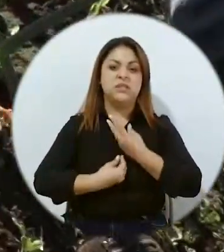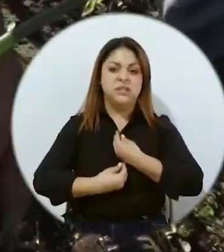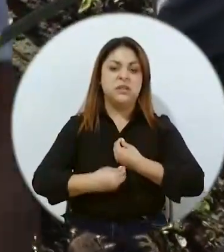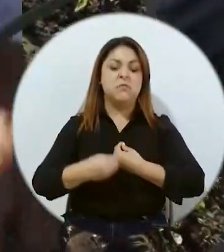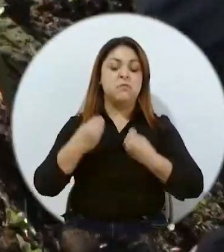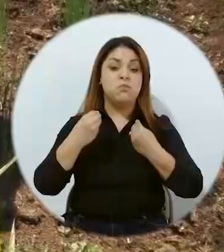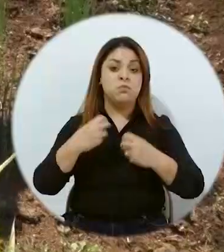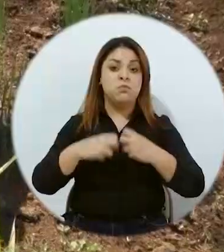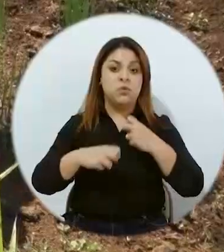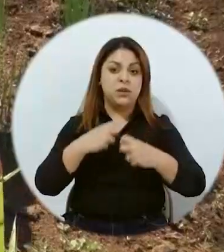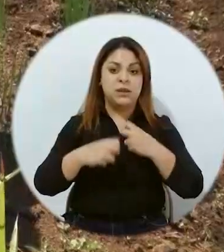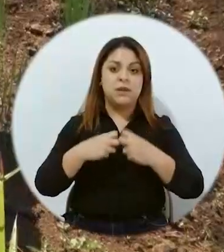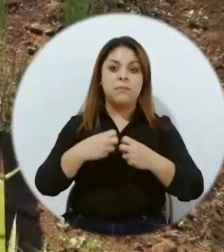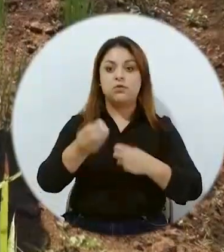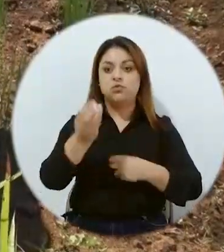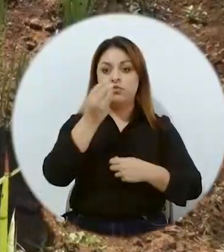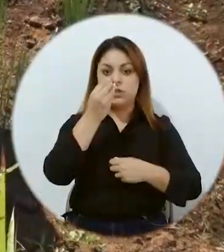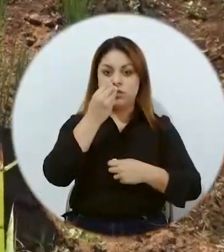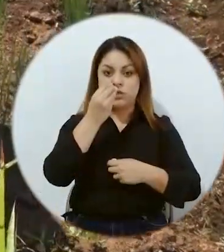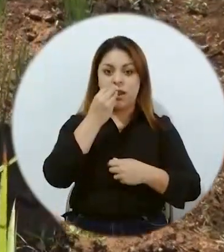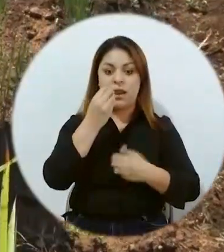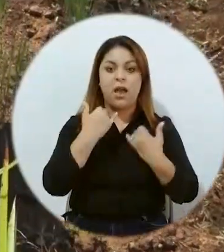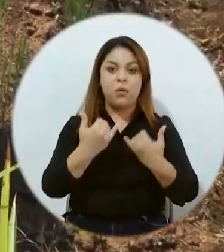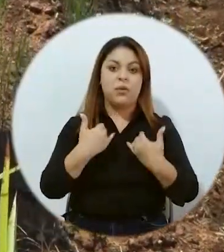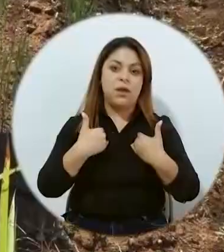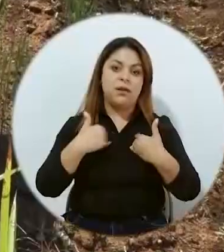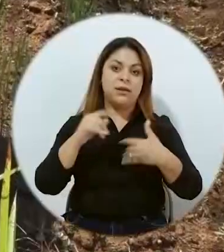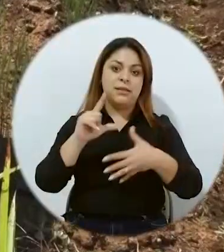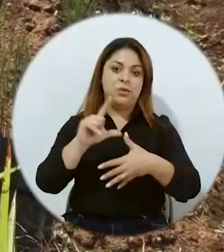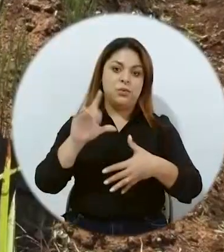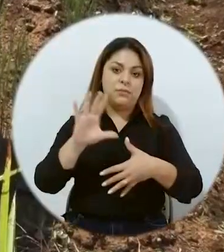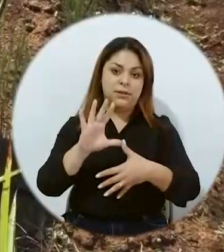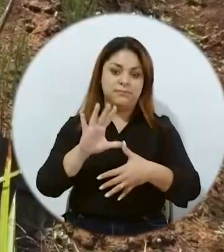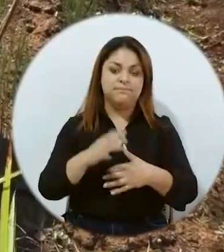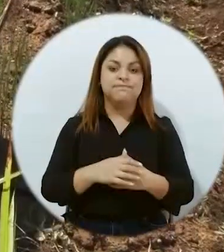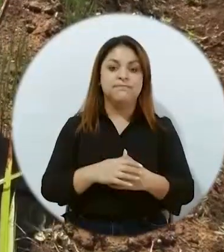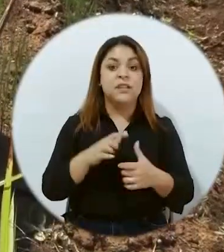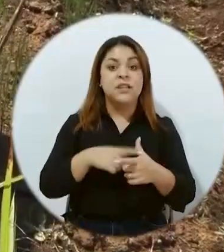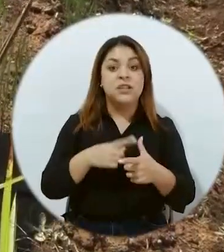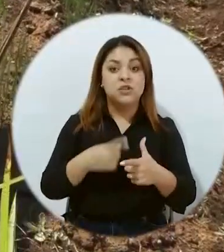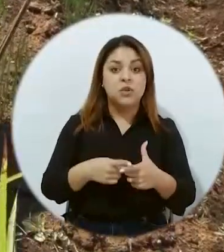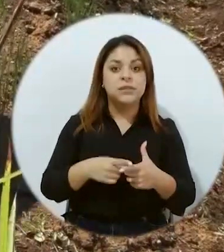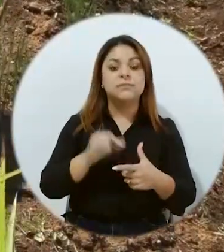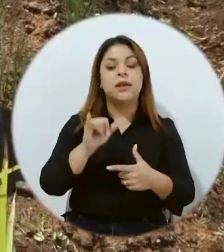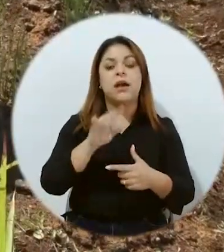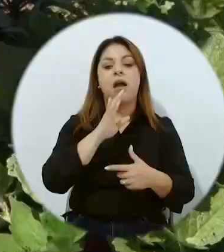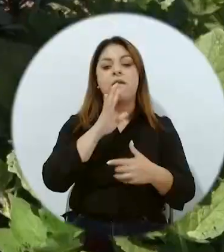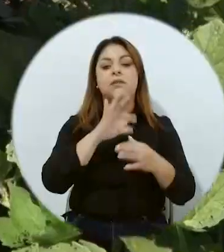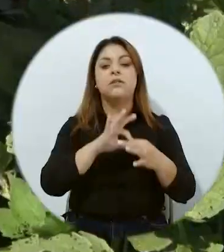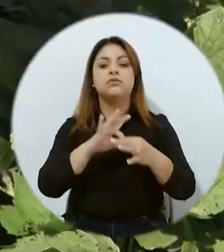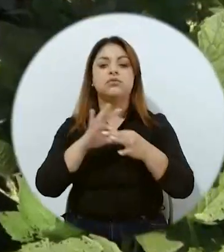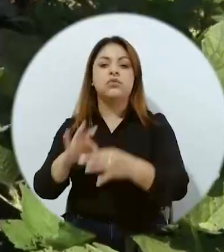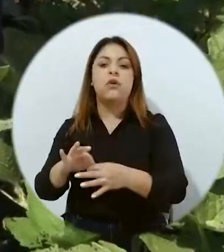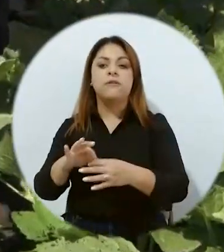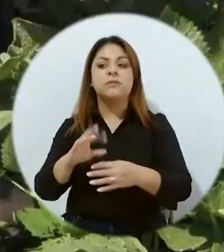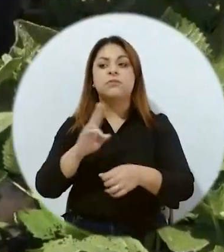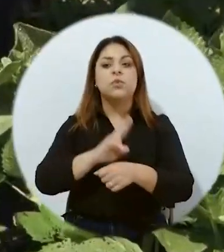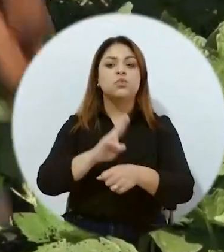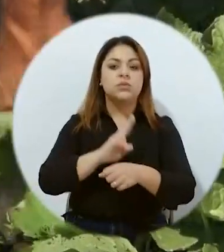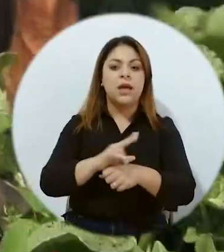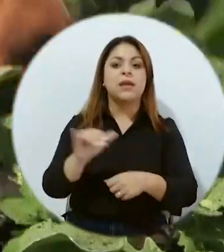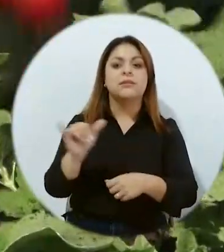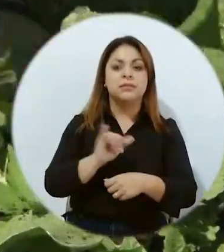probablemente supliríamos gran parte de la problemática a nivel nutricional que estamos teniendo en Latinoamérica. Entonces está